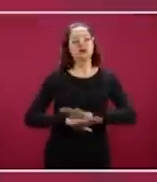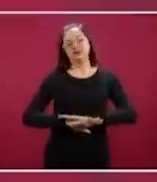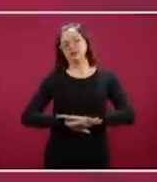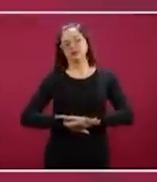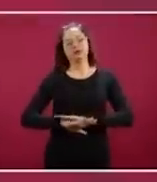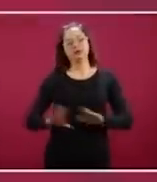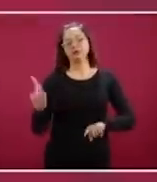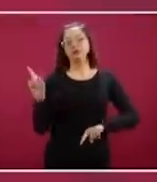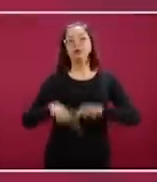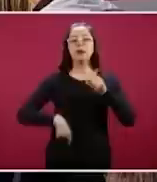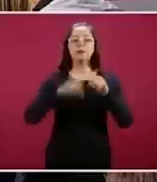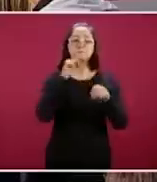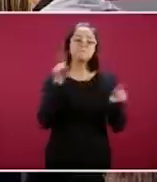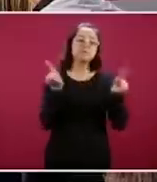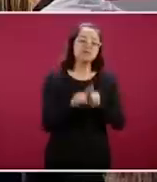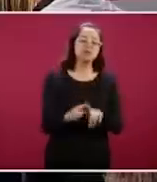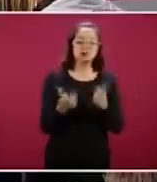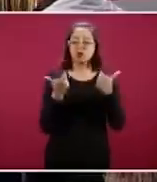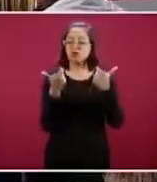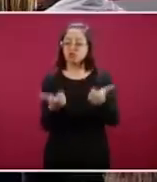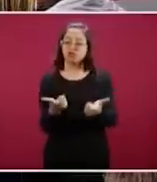ahorrando mucho dinero.